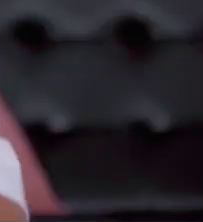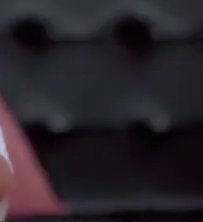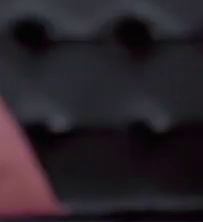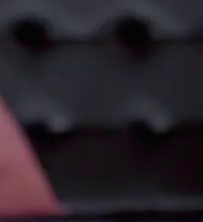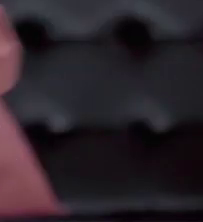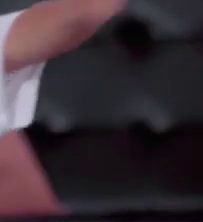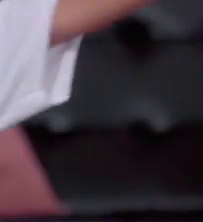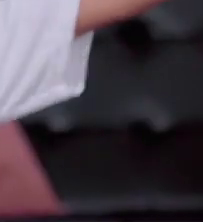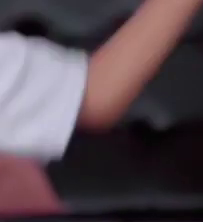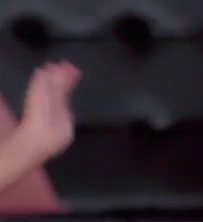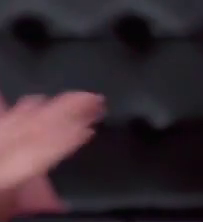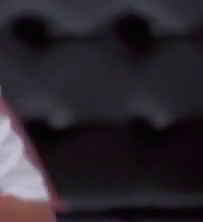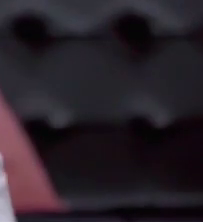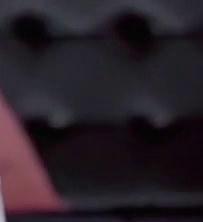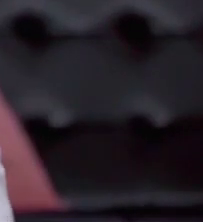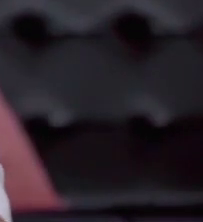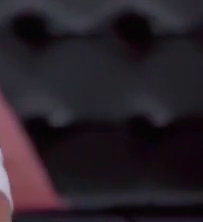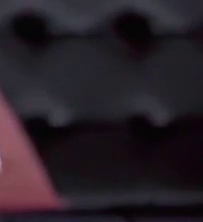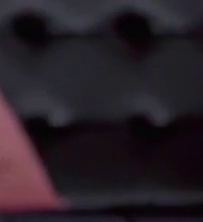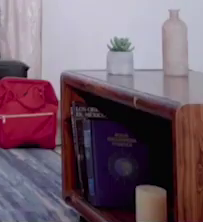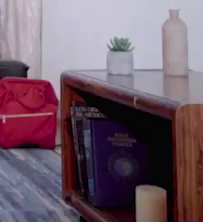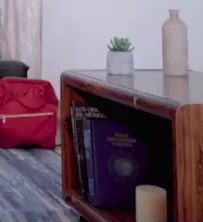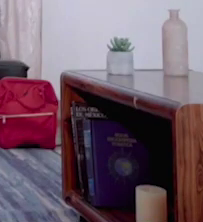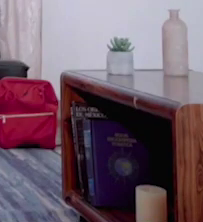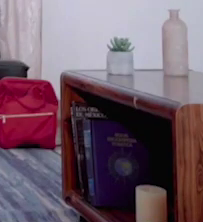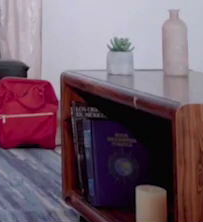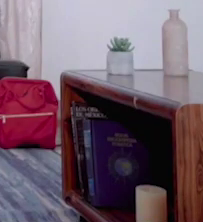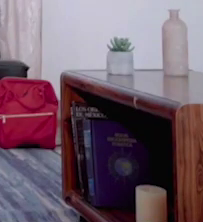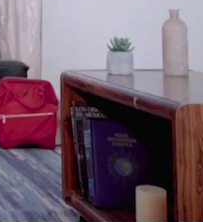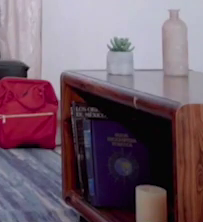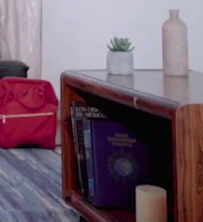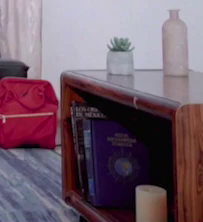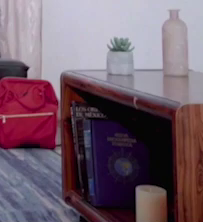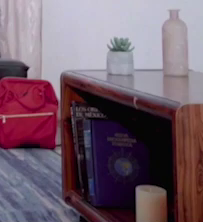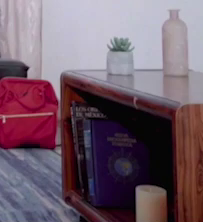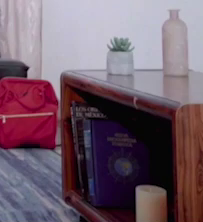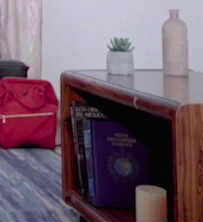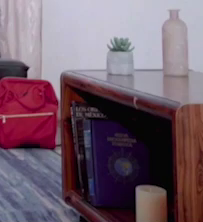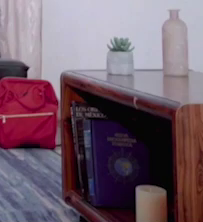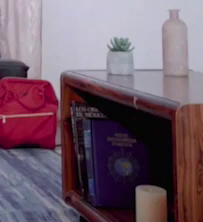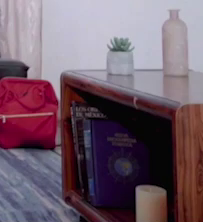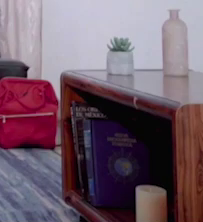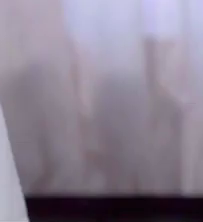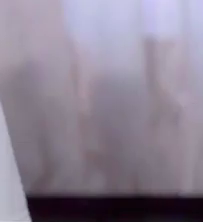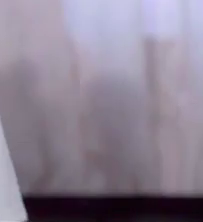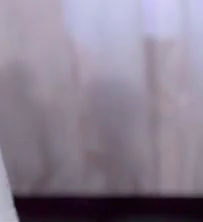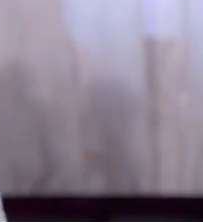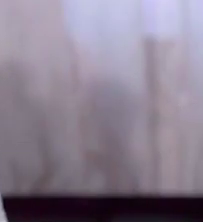We'll be right back.